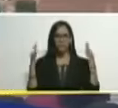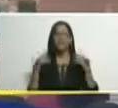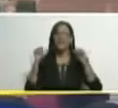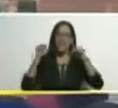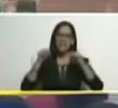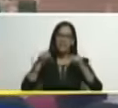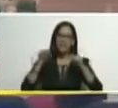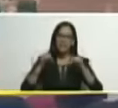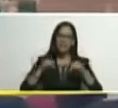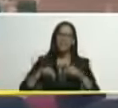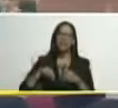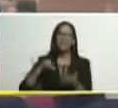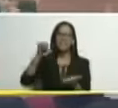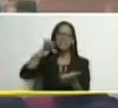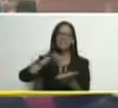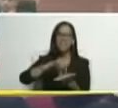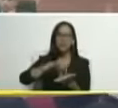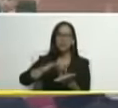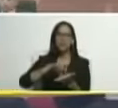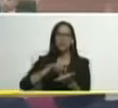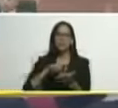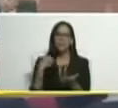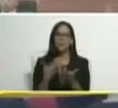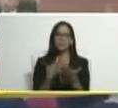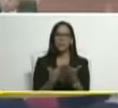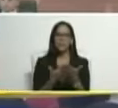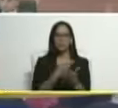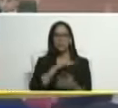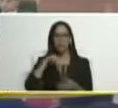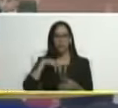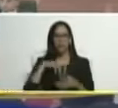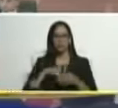Ese ha sido el centro del planteamiento nuestro.